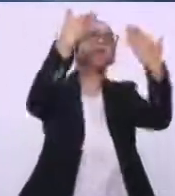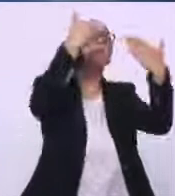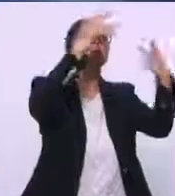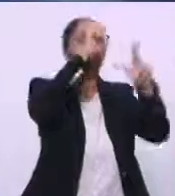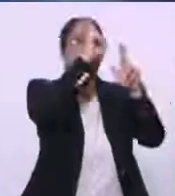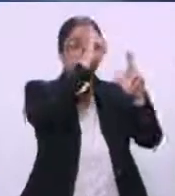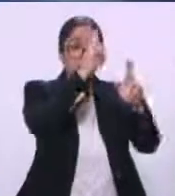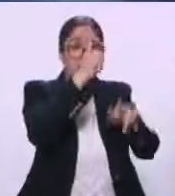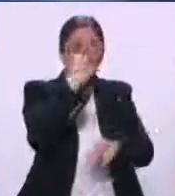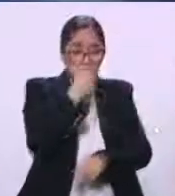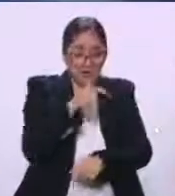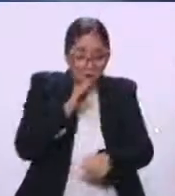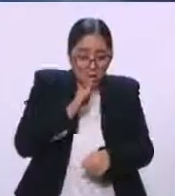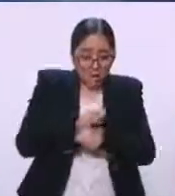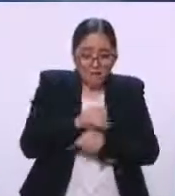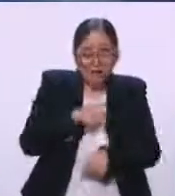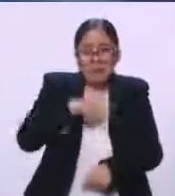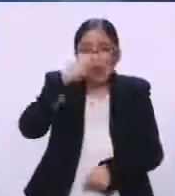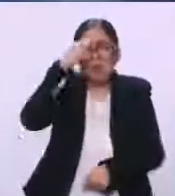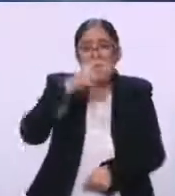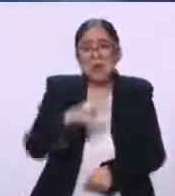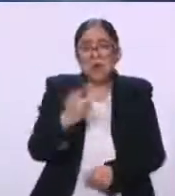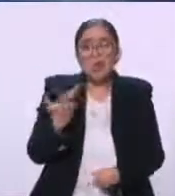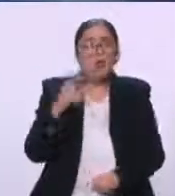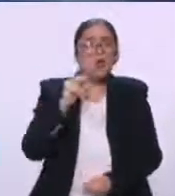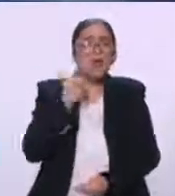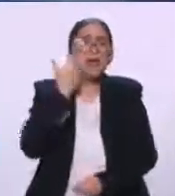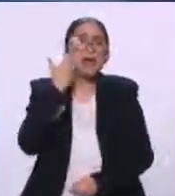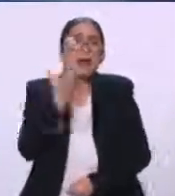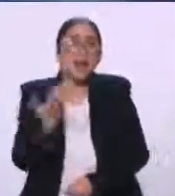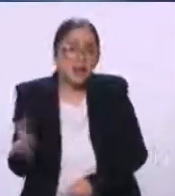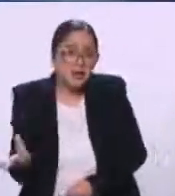sentido, ingeniero, ¿es cierto que México le está